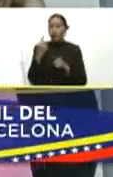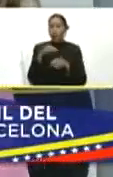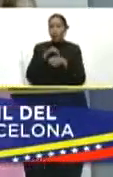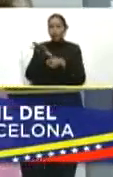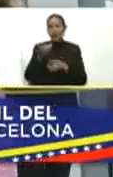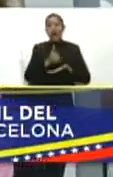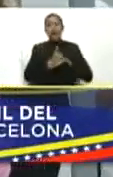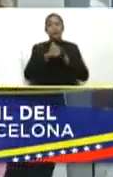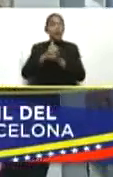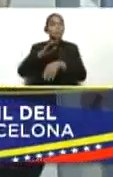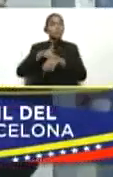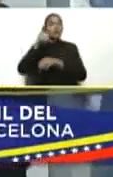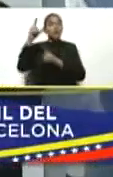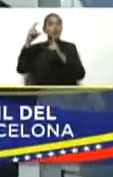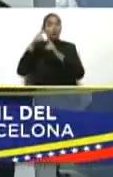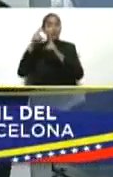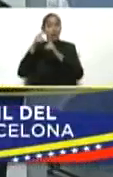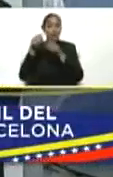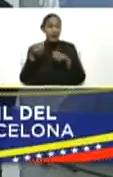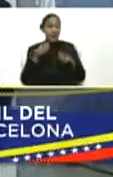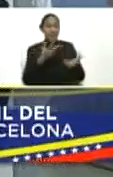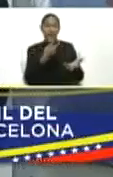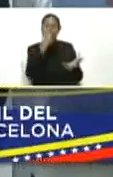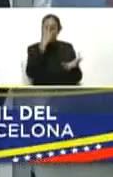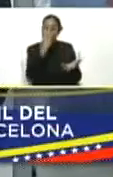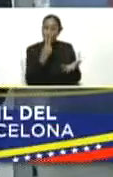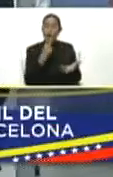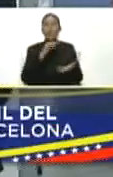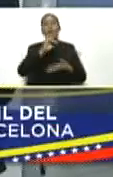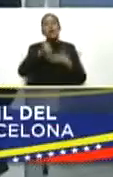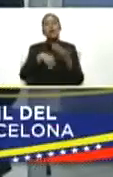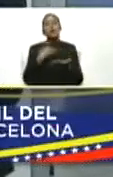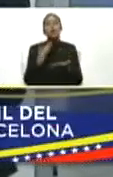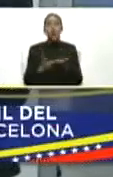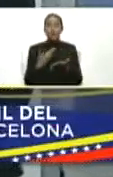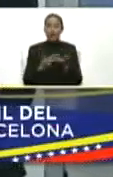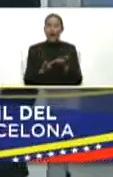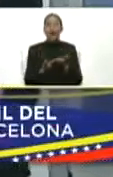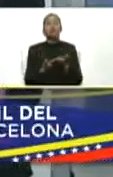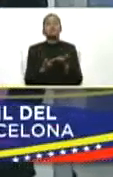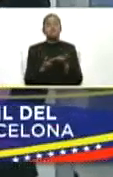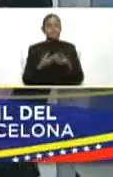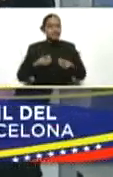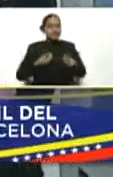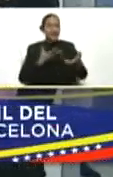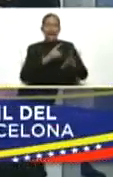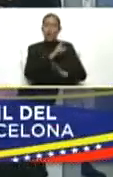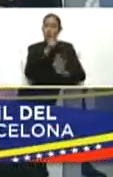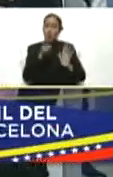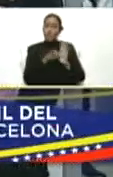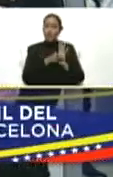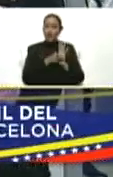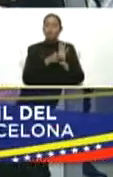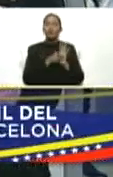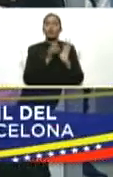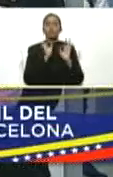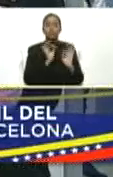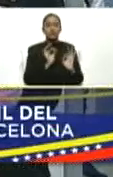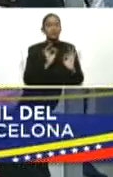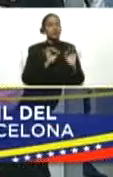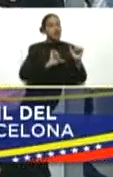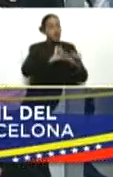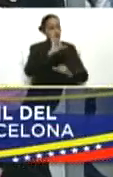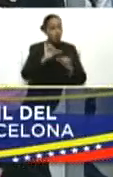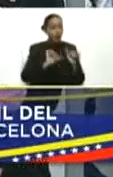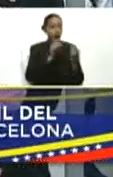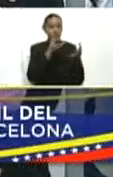tu palabra dice que el que le da al pobre le presta a Jehová y Jehová no se queda con nada, que el bien que ha hecho se le volverá a pagar, y ese